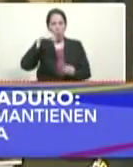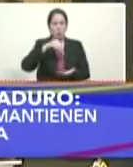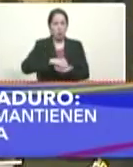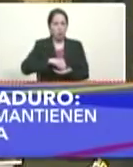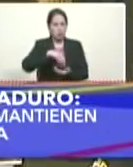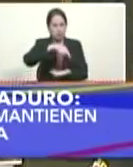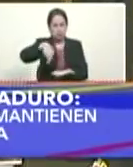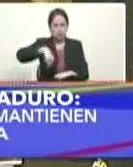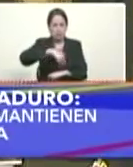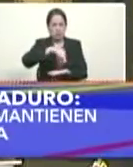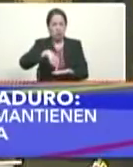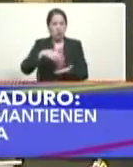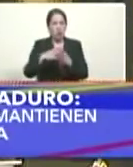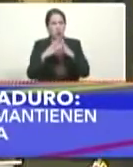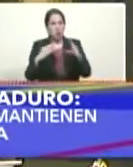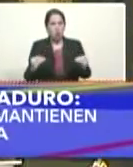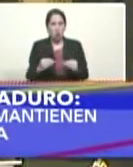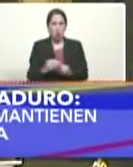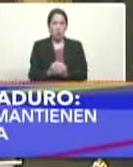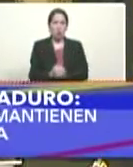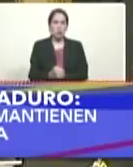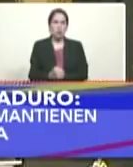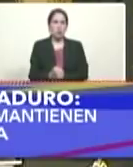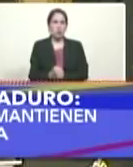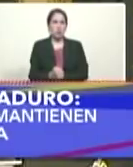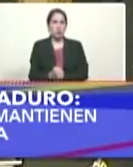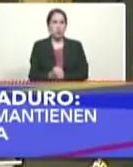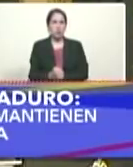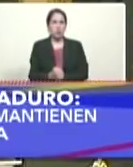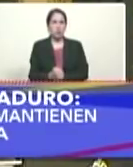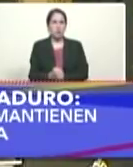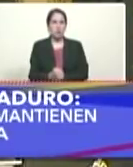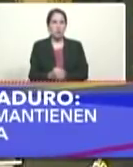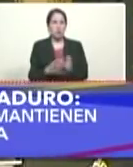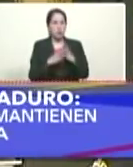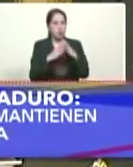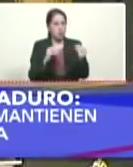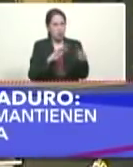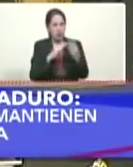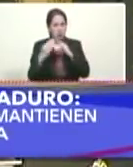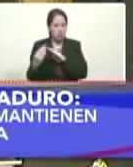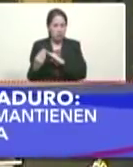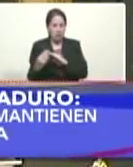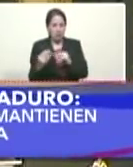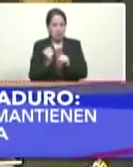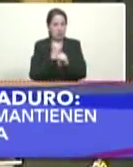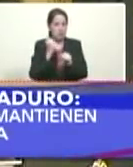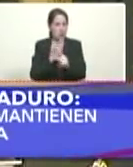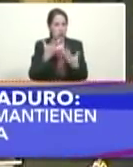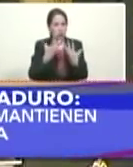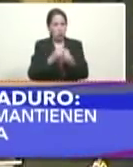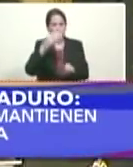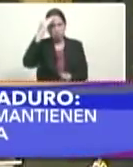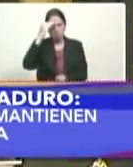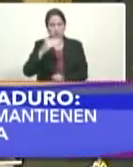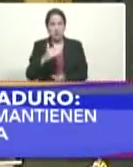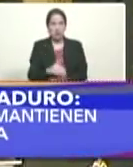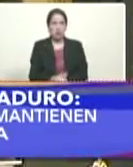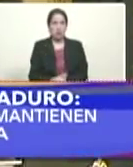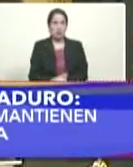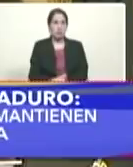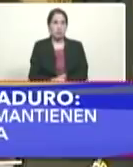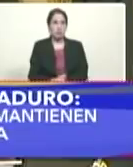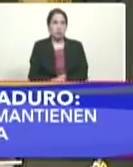círculo tres círculo particular el poder de las armas de la